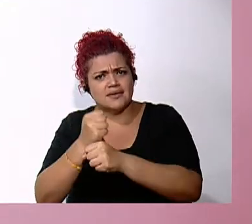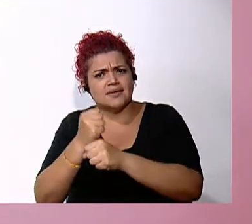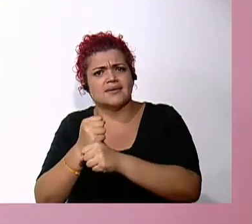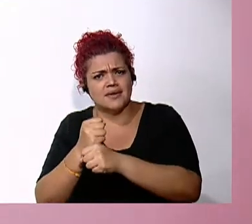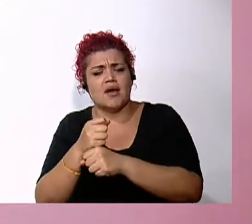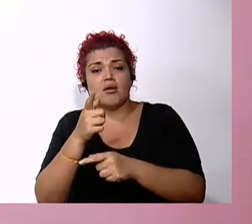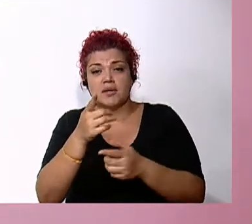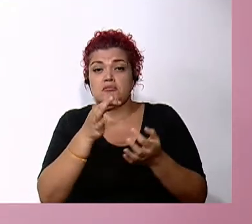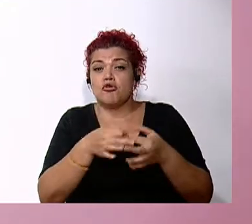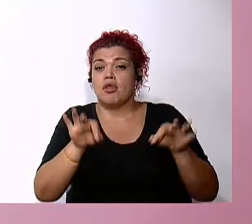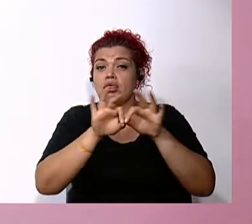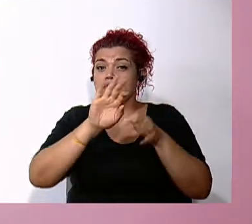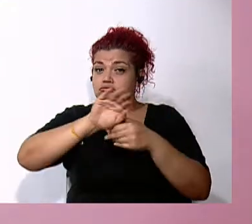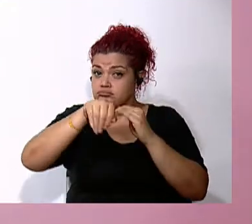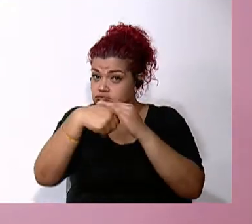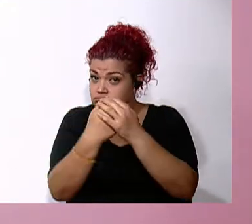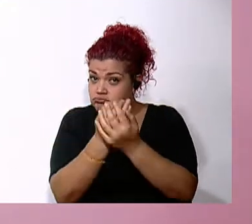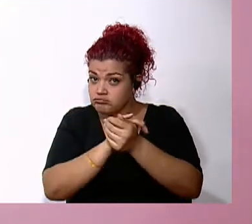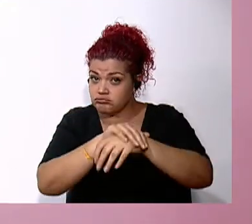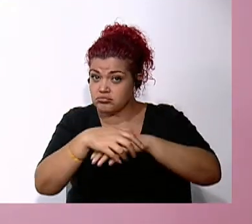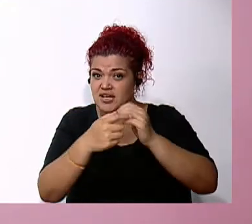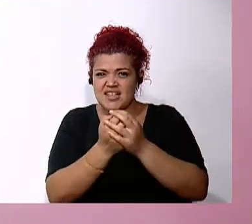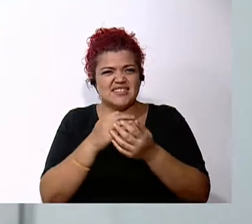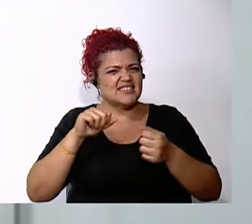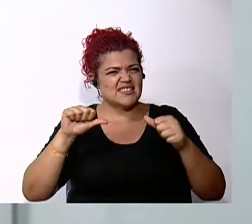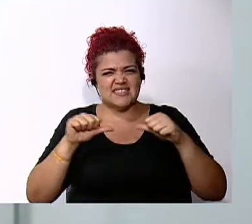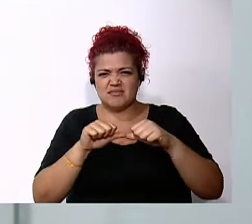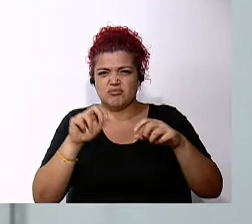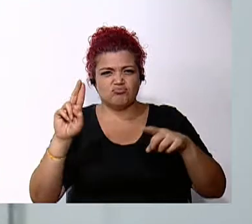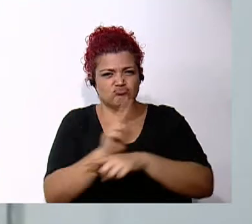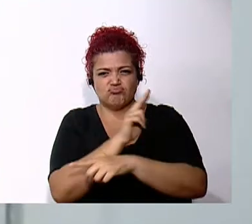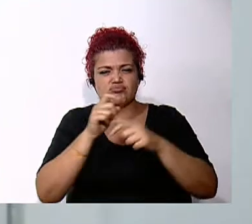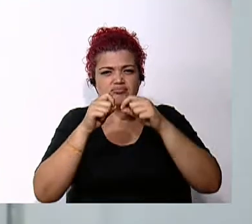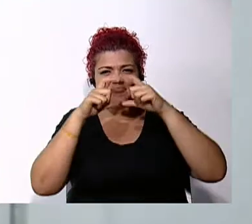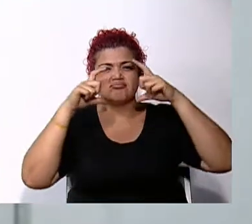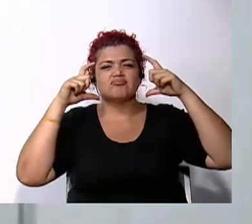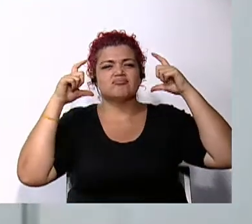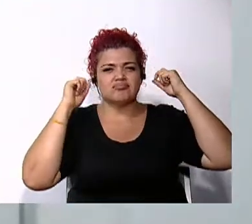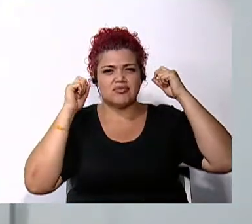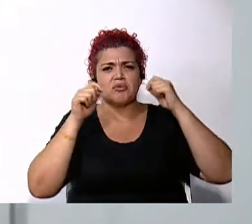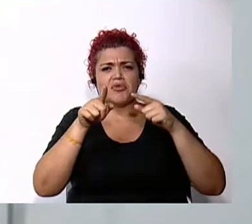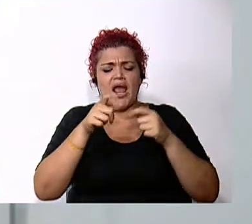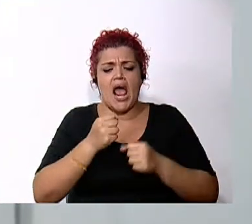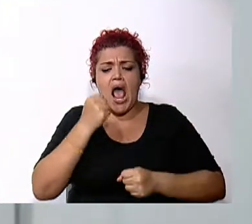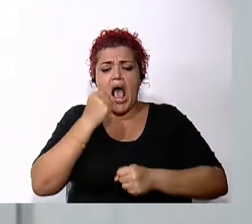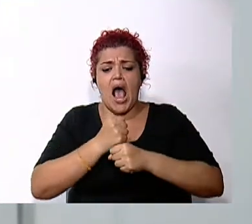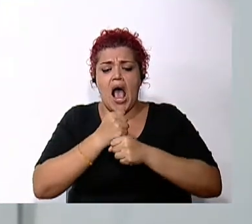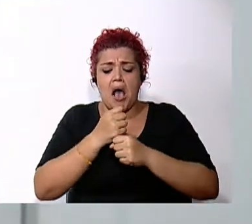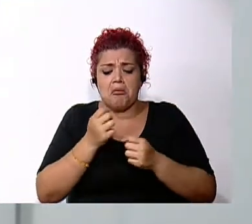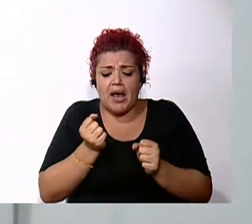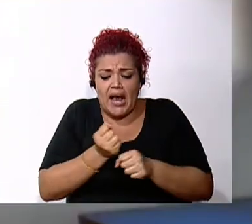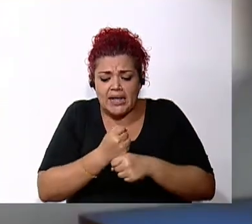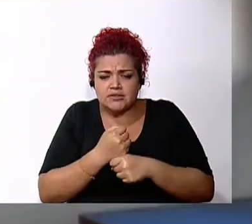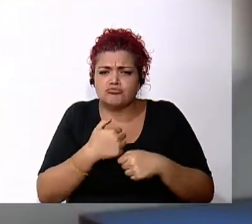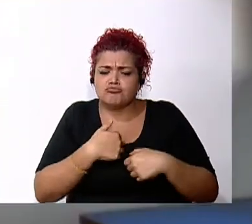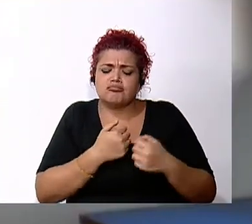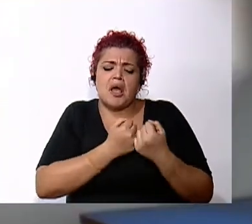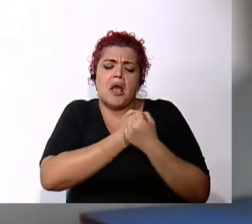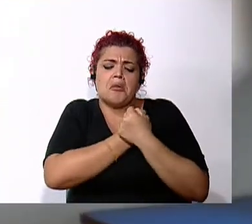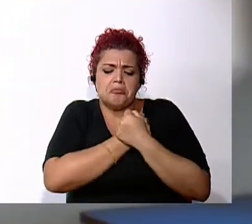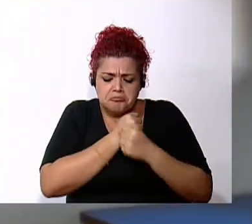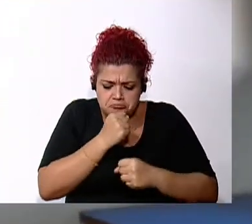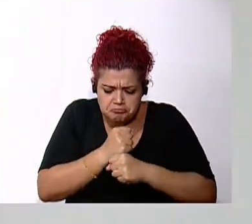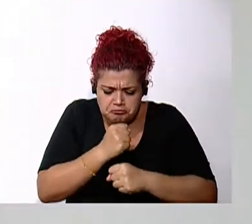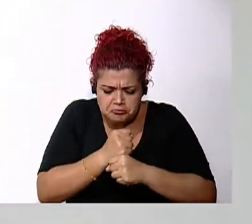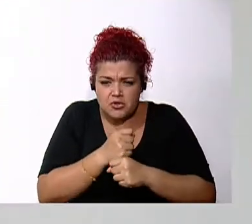Lávense muy bien las manos y utilicen mascarilla. Realicen sus trabajos con cariño. Cuídense